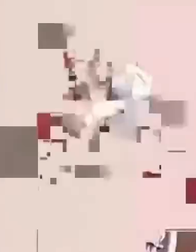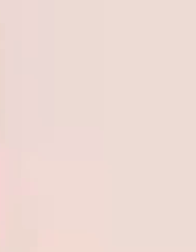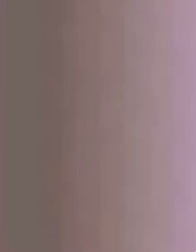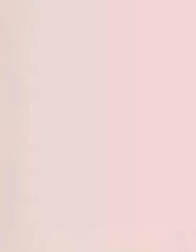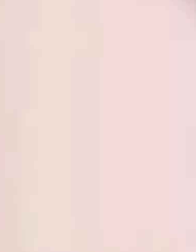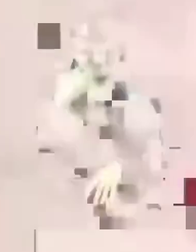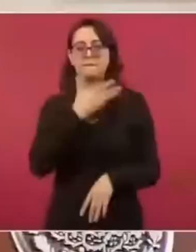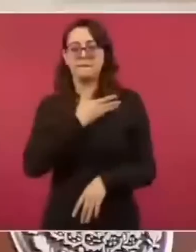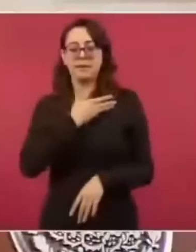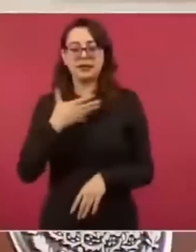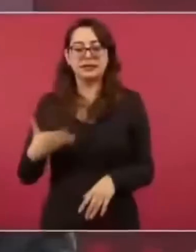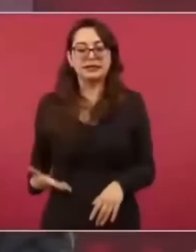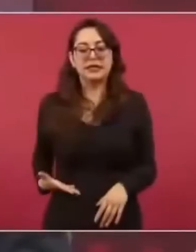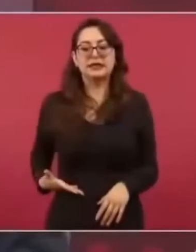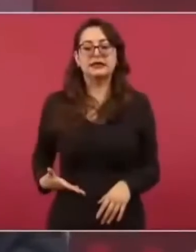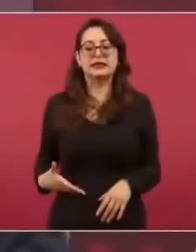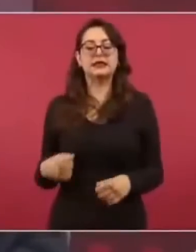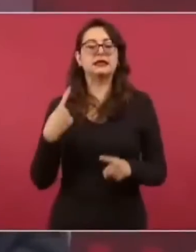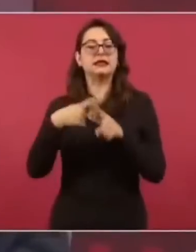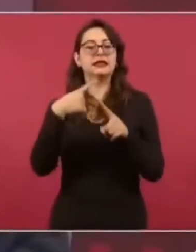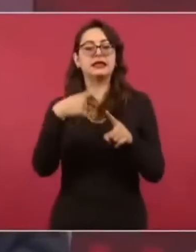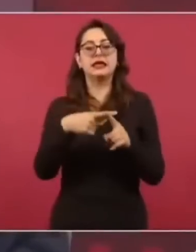amo al pueblo de México,